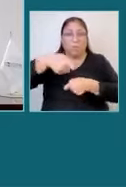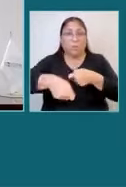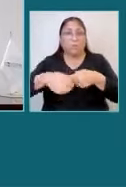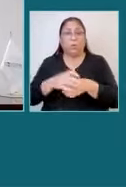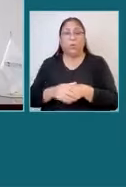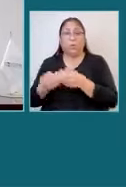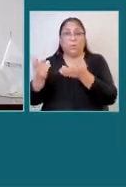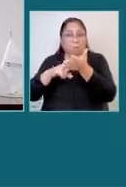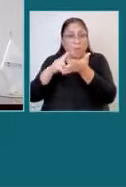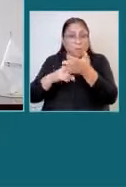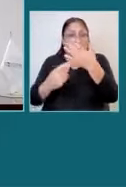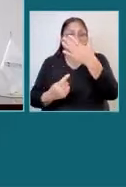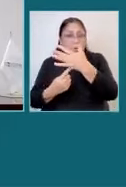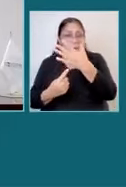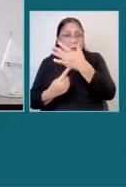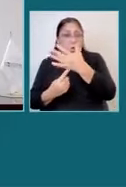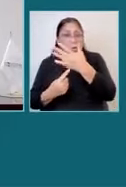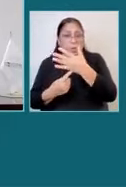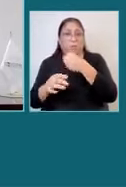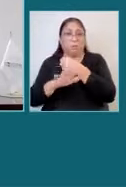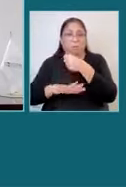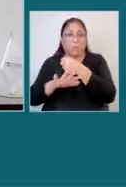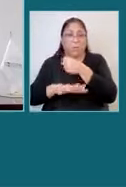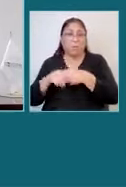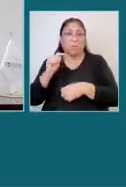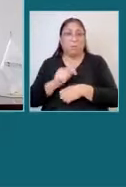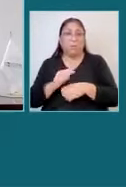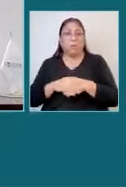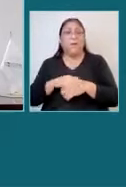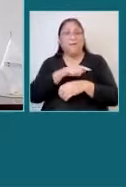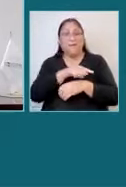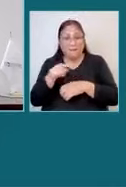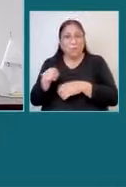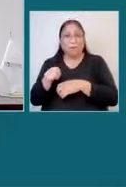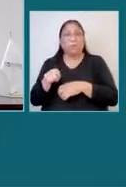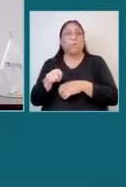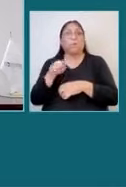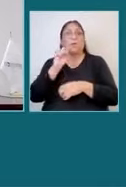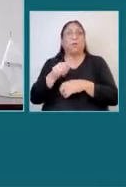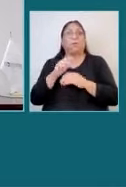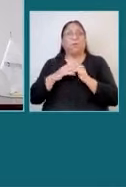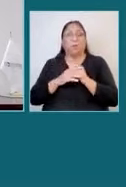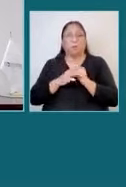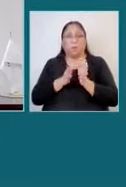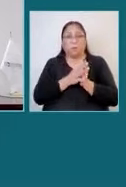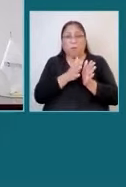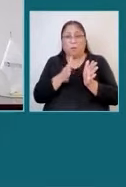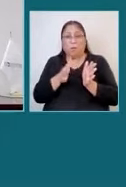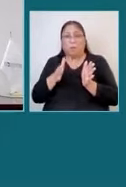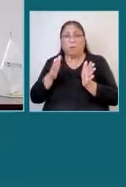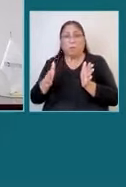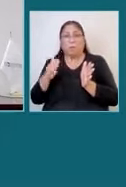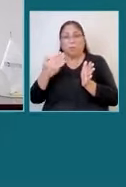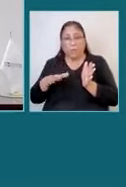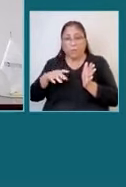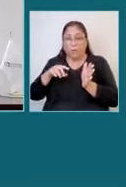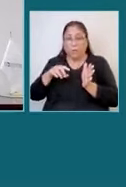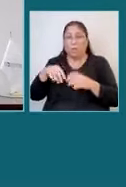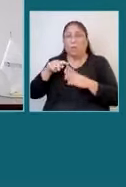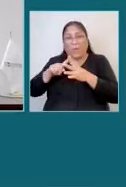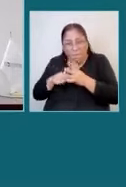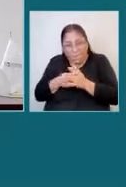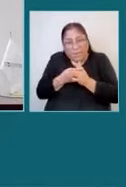startups con base tecnológica se encuentren en etapas de serie semilla en